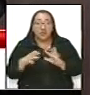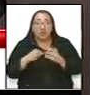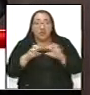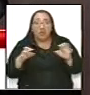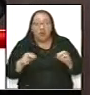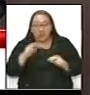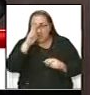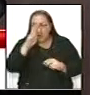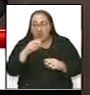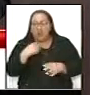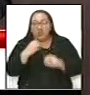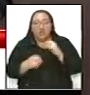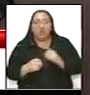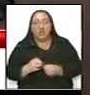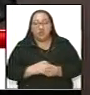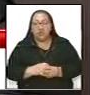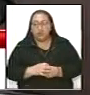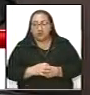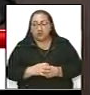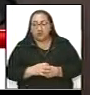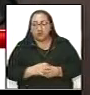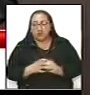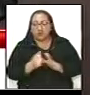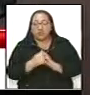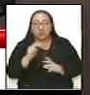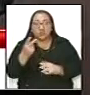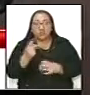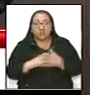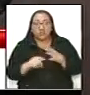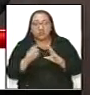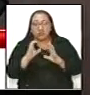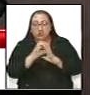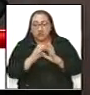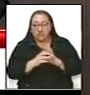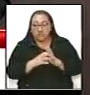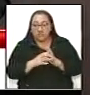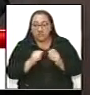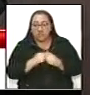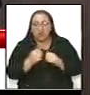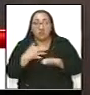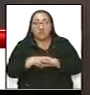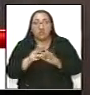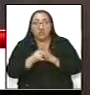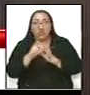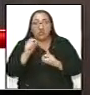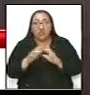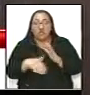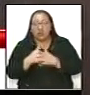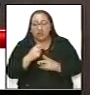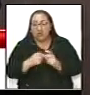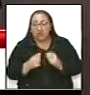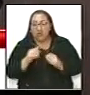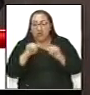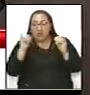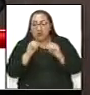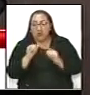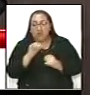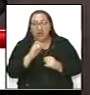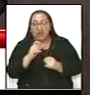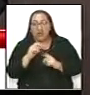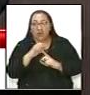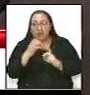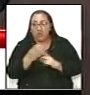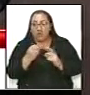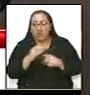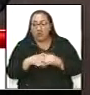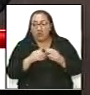Pleno, esperamos, pues, modificar el numeral 19 del artículo 2 de la Constitución Política referida a la inclusión del derecho de toda persona a su identidad étnica o cultural, así